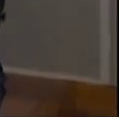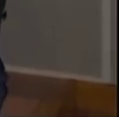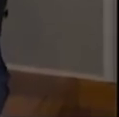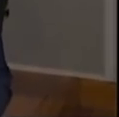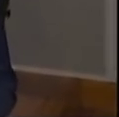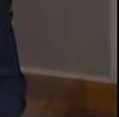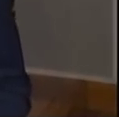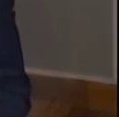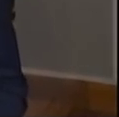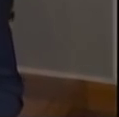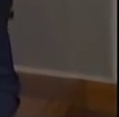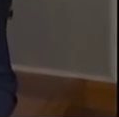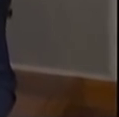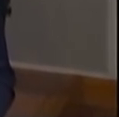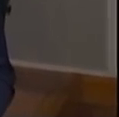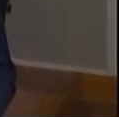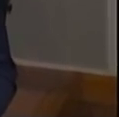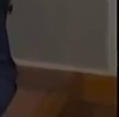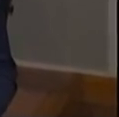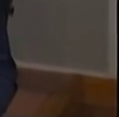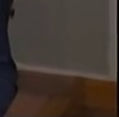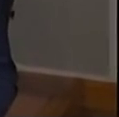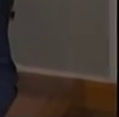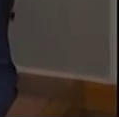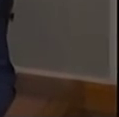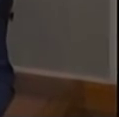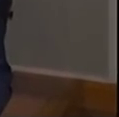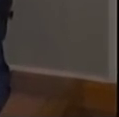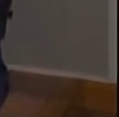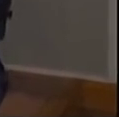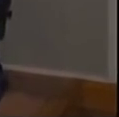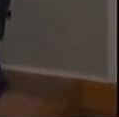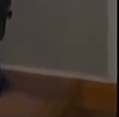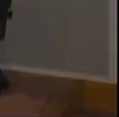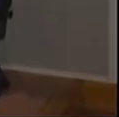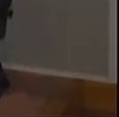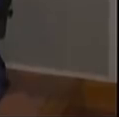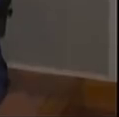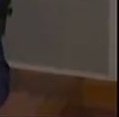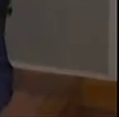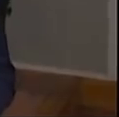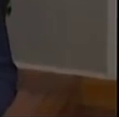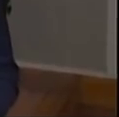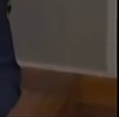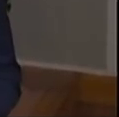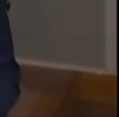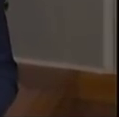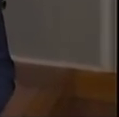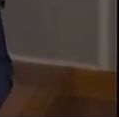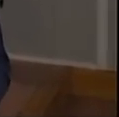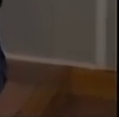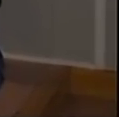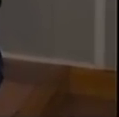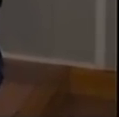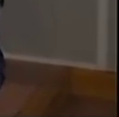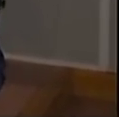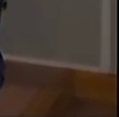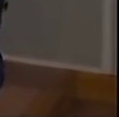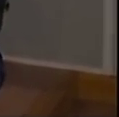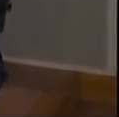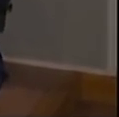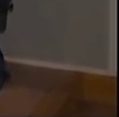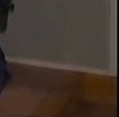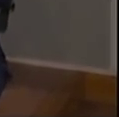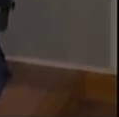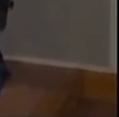Pues ya estamos aquí. TG7 aborda uno de sus retos más importantes en sus 10 años de vida, la realización del primer debate a 5 de la